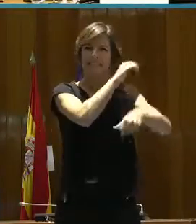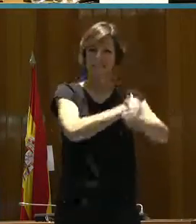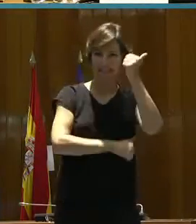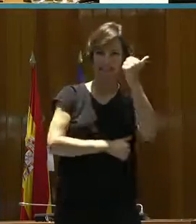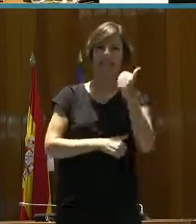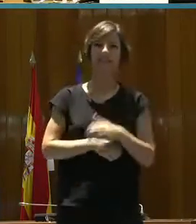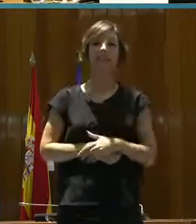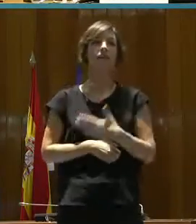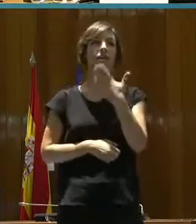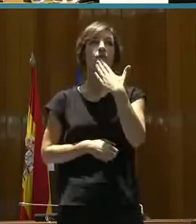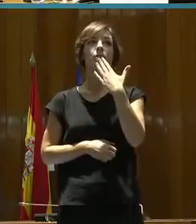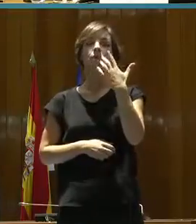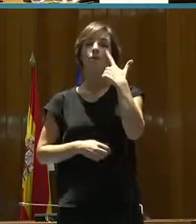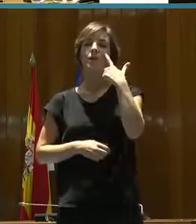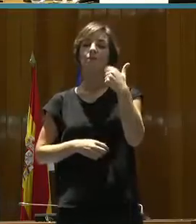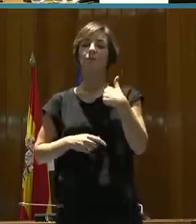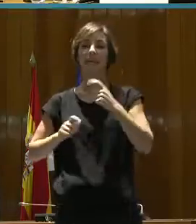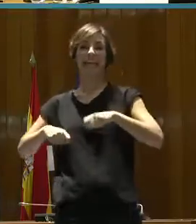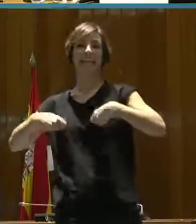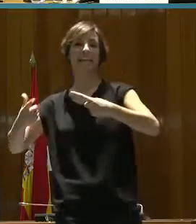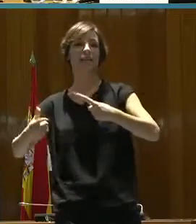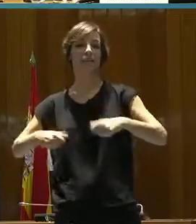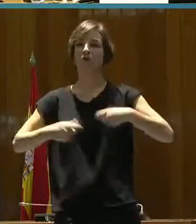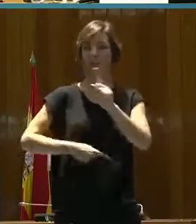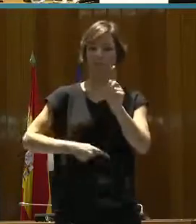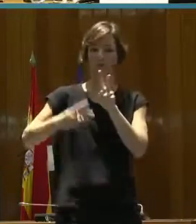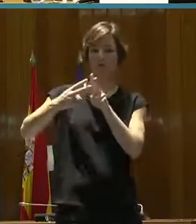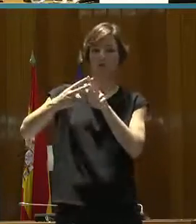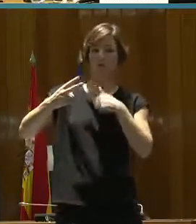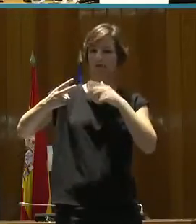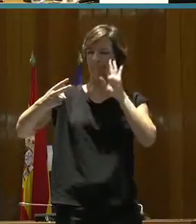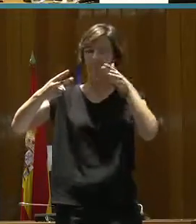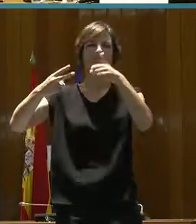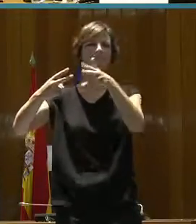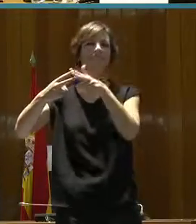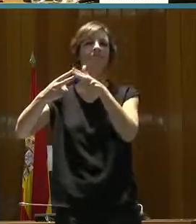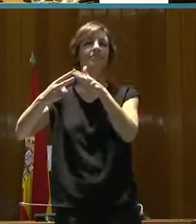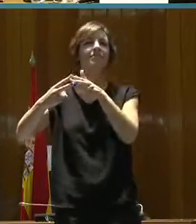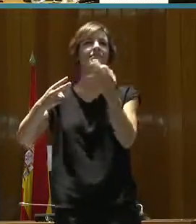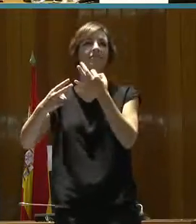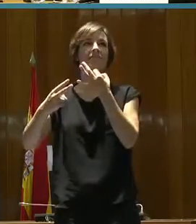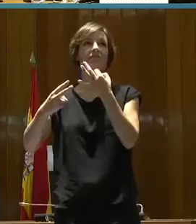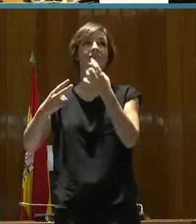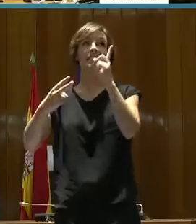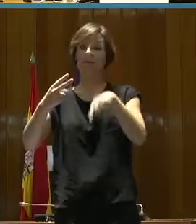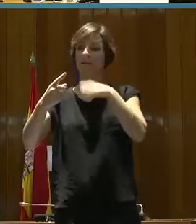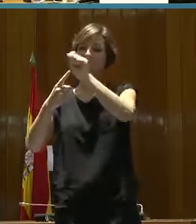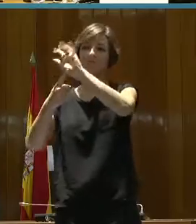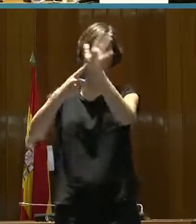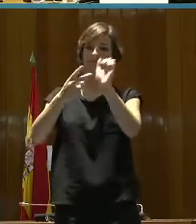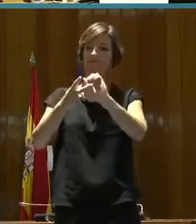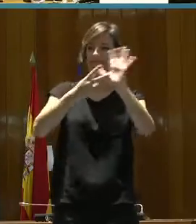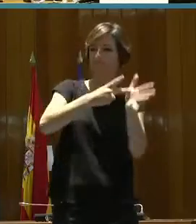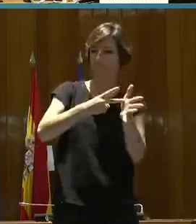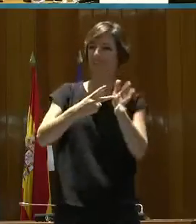centramos ahora en las 2 primeras partes del léxico nativo y no nativo, vemos que a su vez están subdivididas en